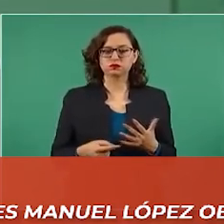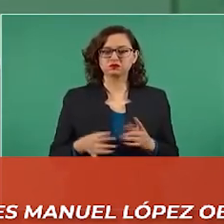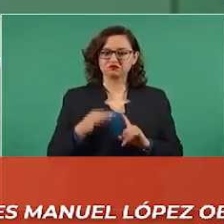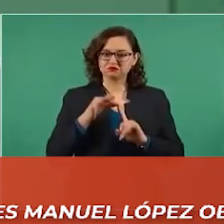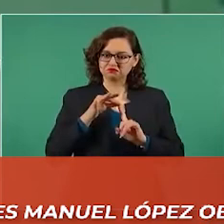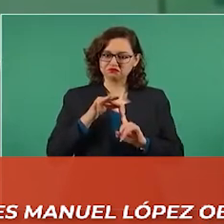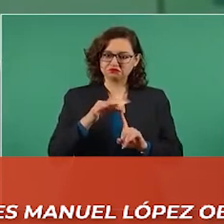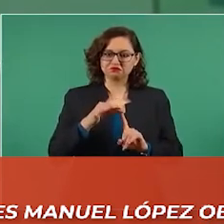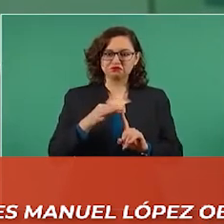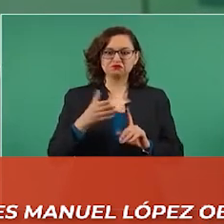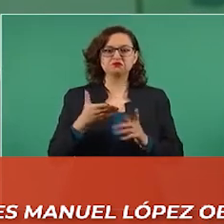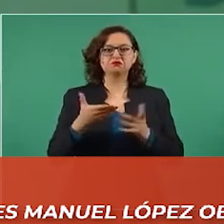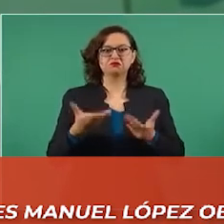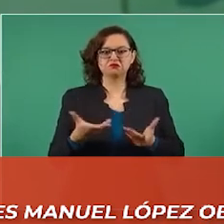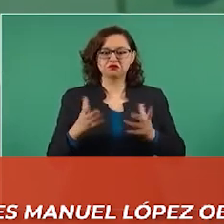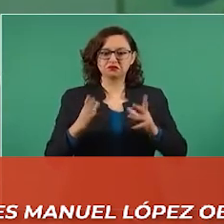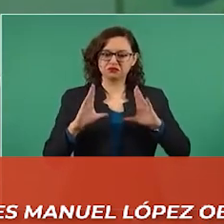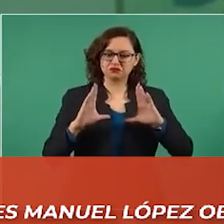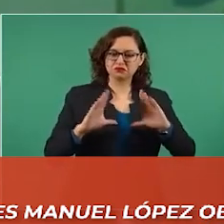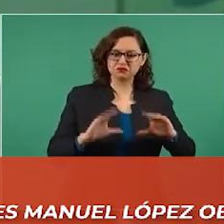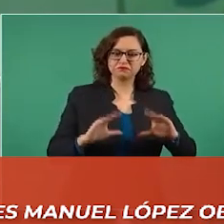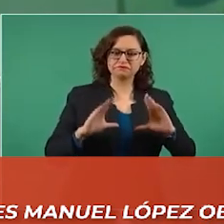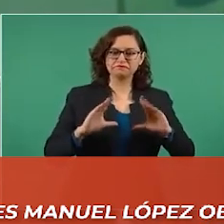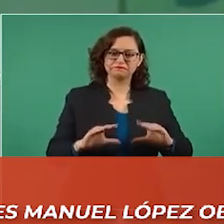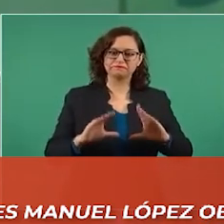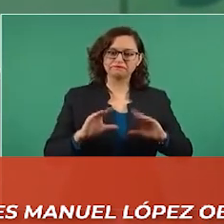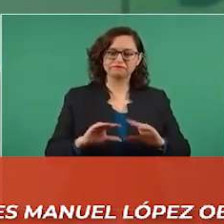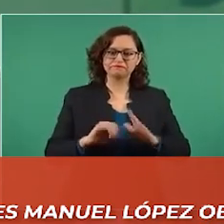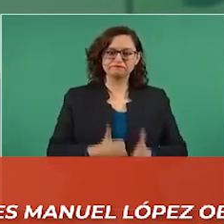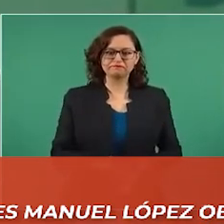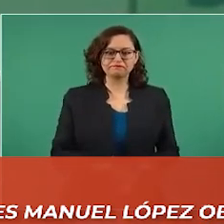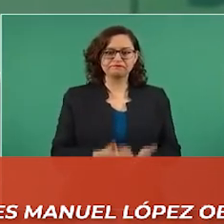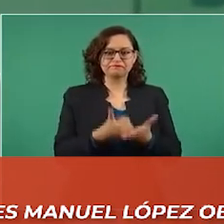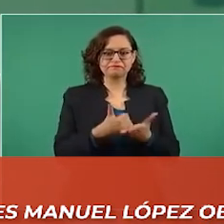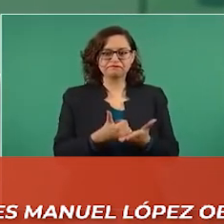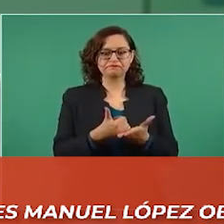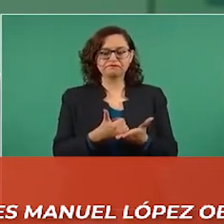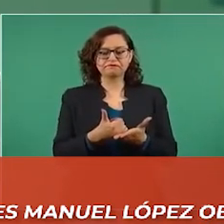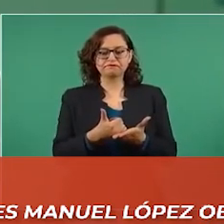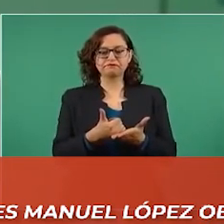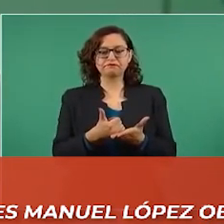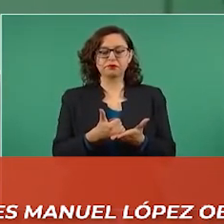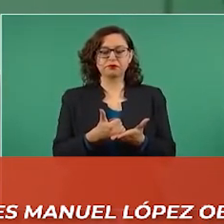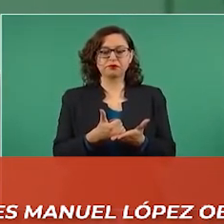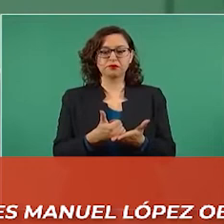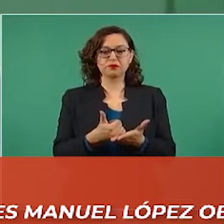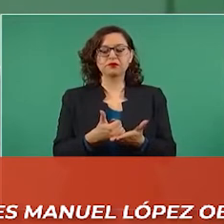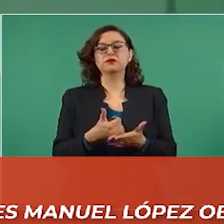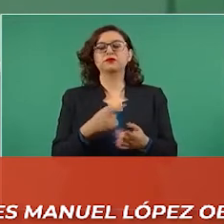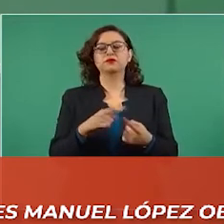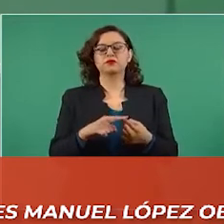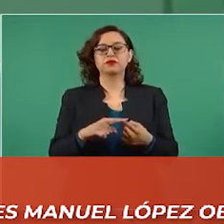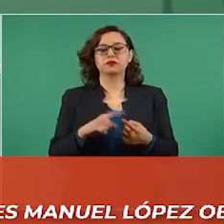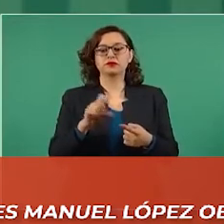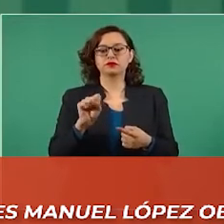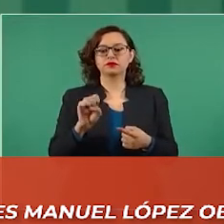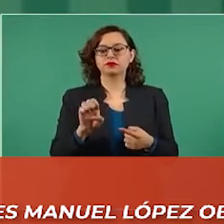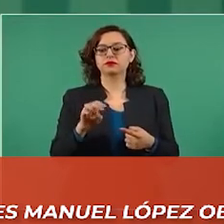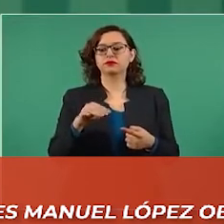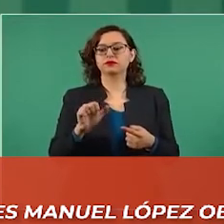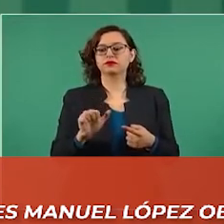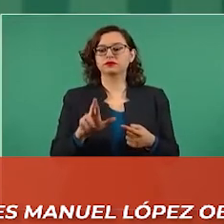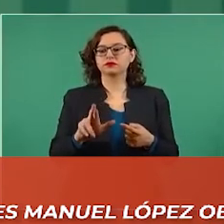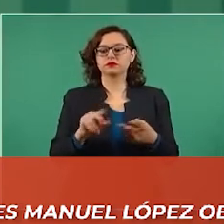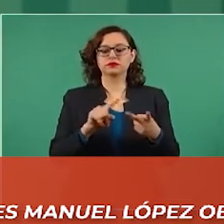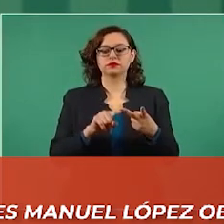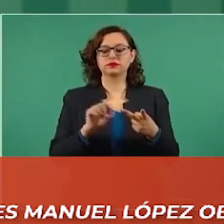conducidos, los han llevado de la mano tanto la Secretaría de Marina como